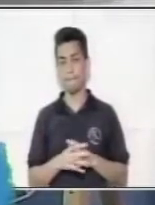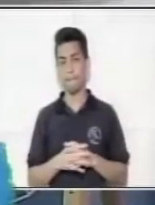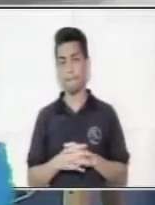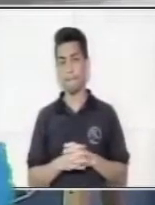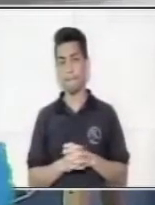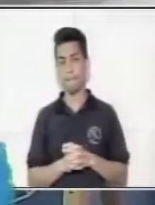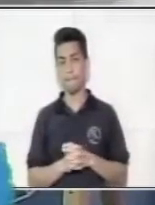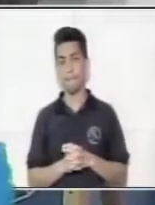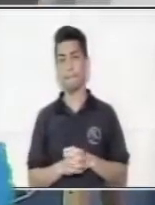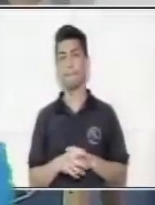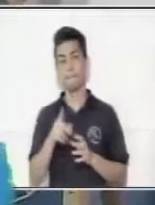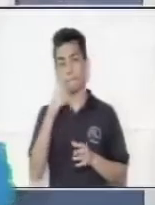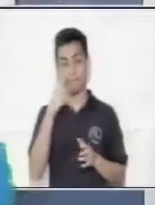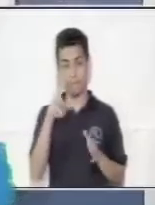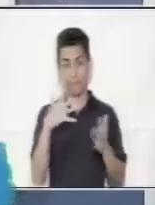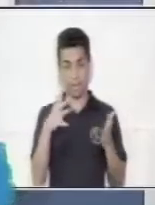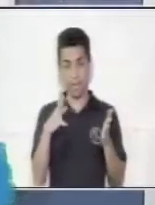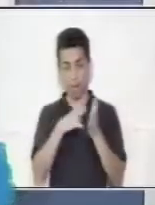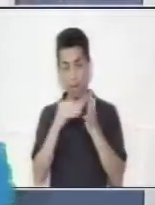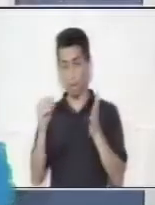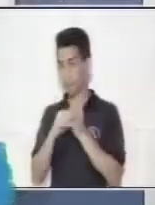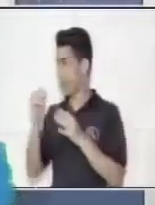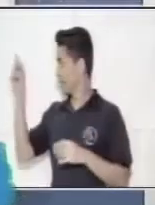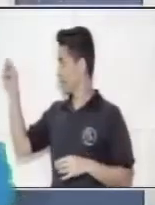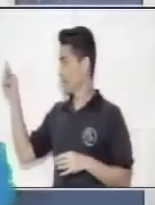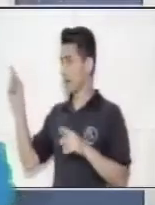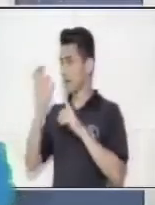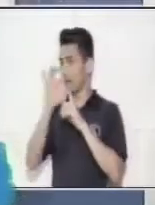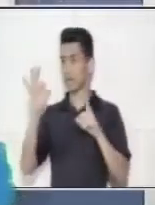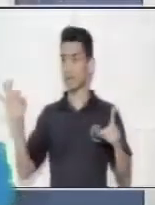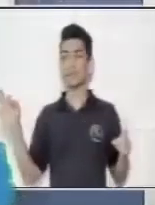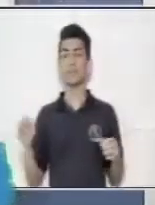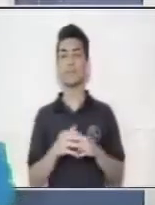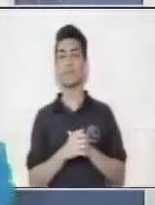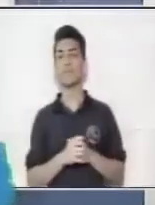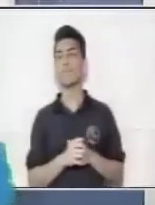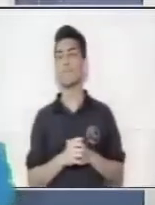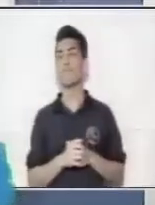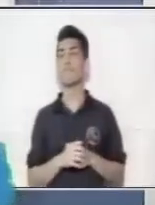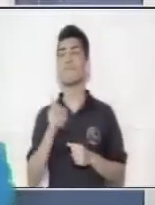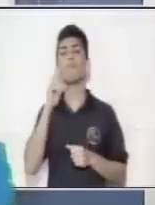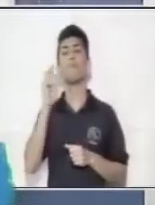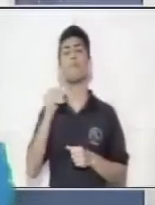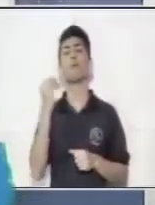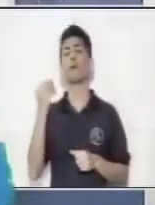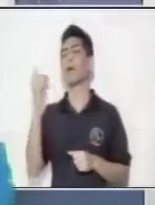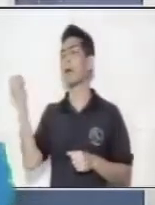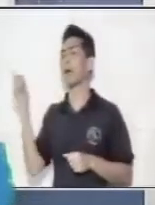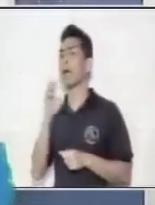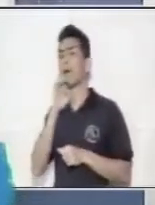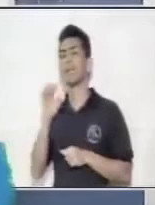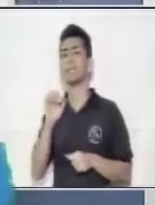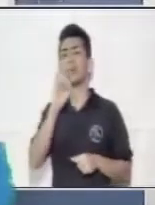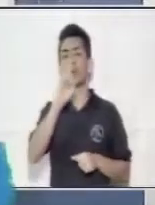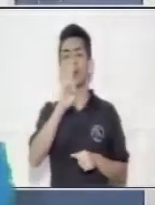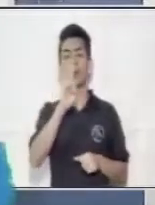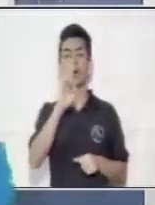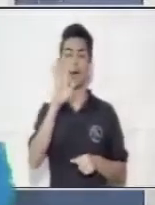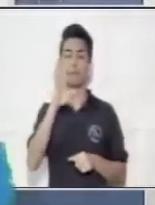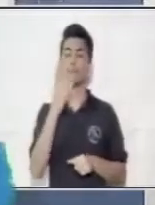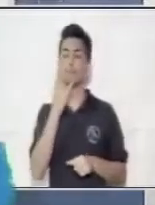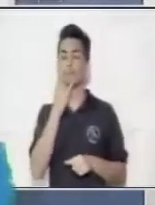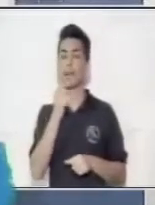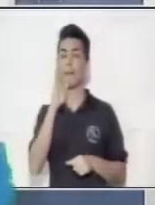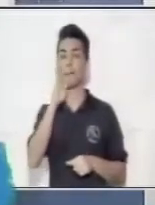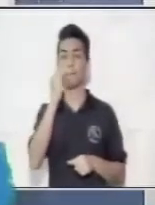Si ustedes ya copiaron esta oración, vamos a identificarla entonces. ¿Por qué vamos a clasificar que esta oración es bimembre? Vamos